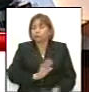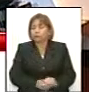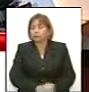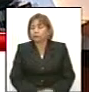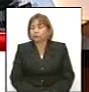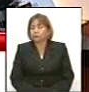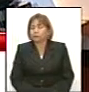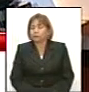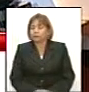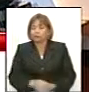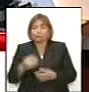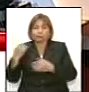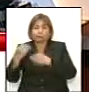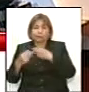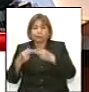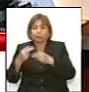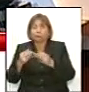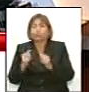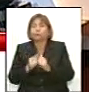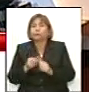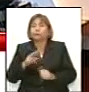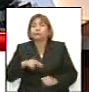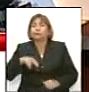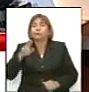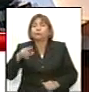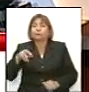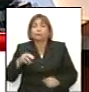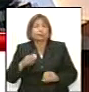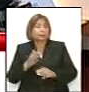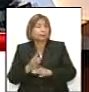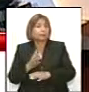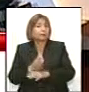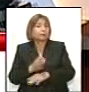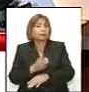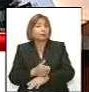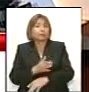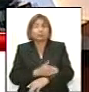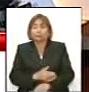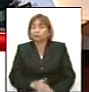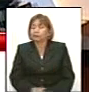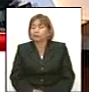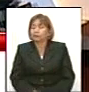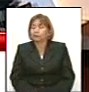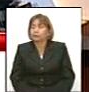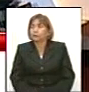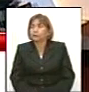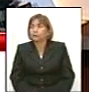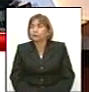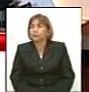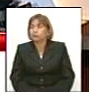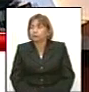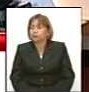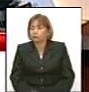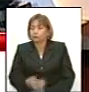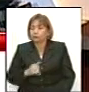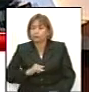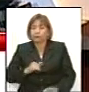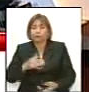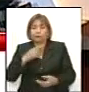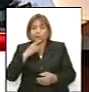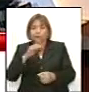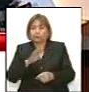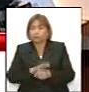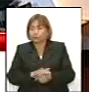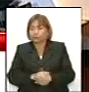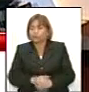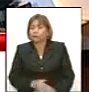en la generación de sus comisiones regionales. De igual manera, a través de la presidencia, yo me puedo comprometer con la congresista Ramos,